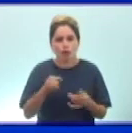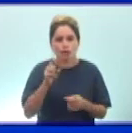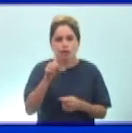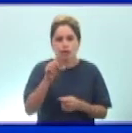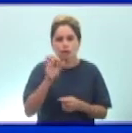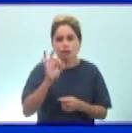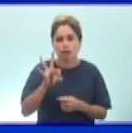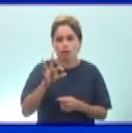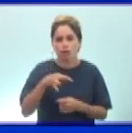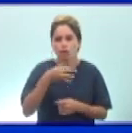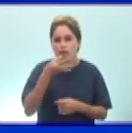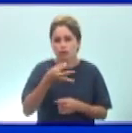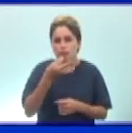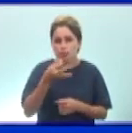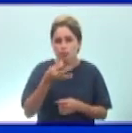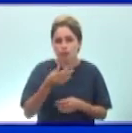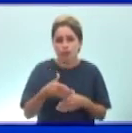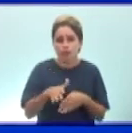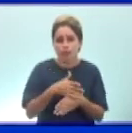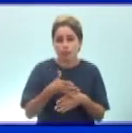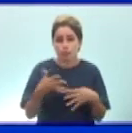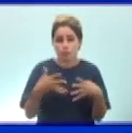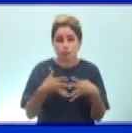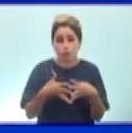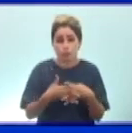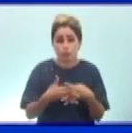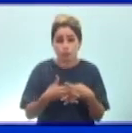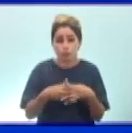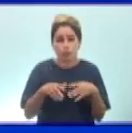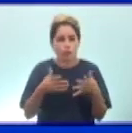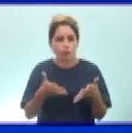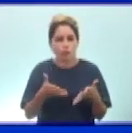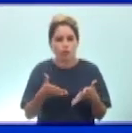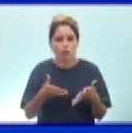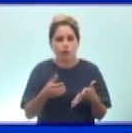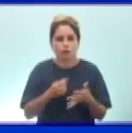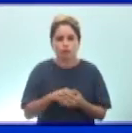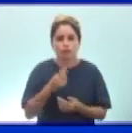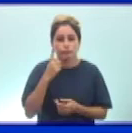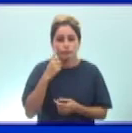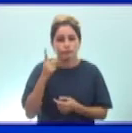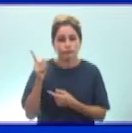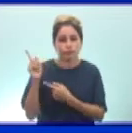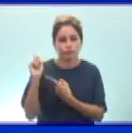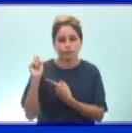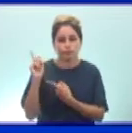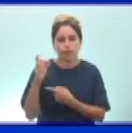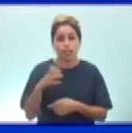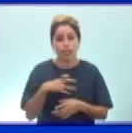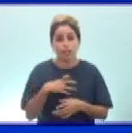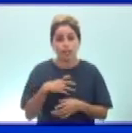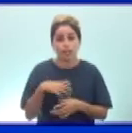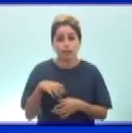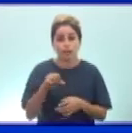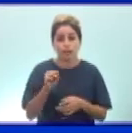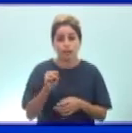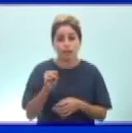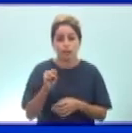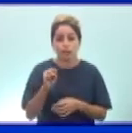hablando que la distribución que coincide es la del argón. Ahí tienen el símbolo químico del gas noble argón y